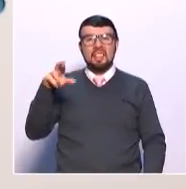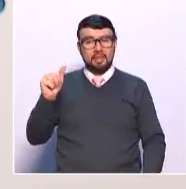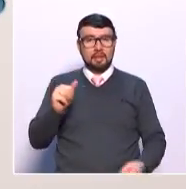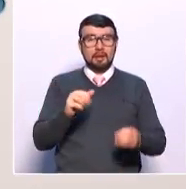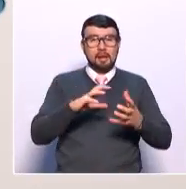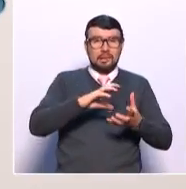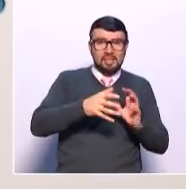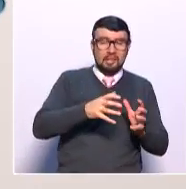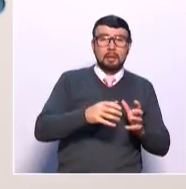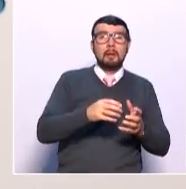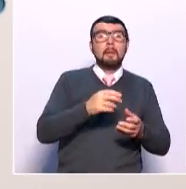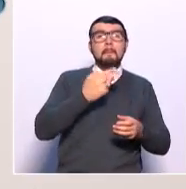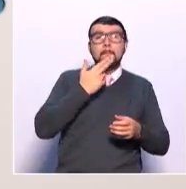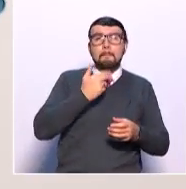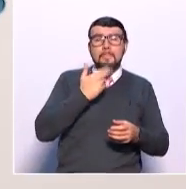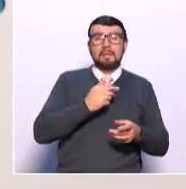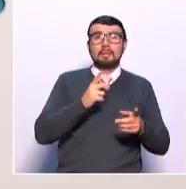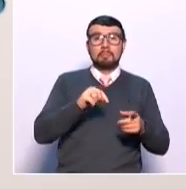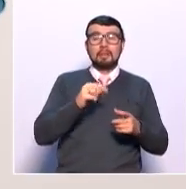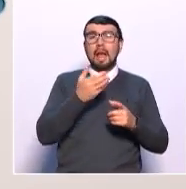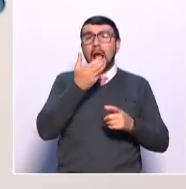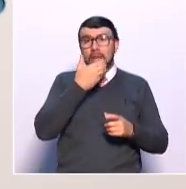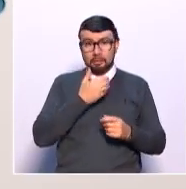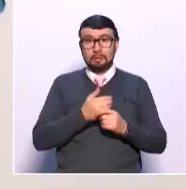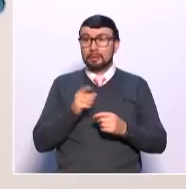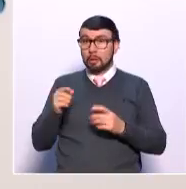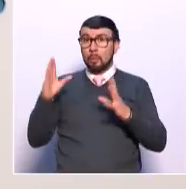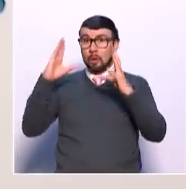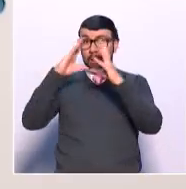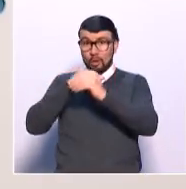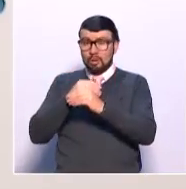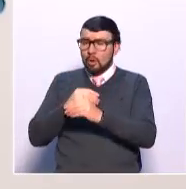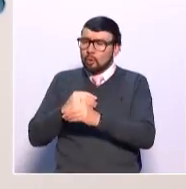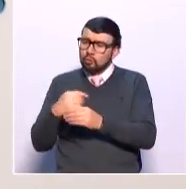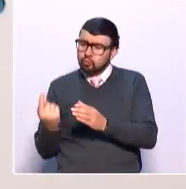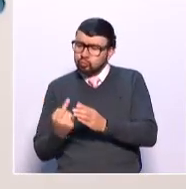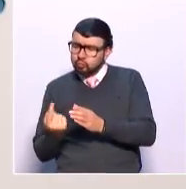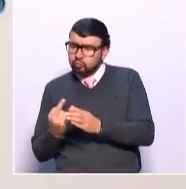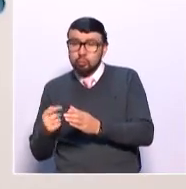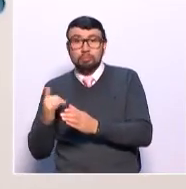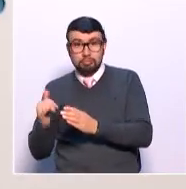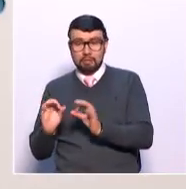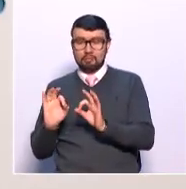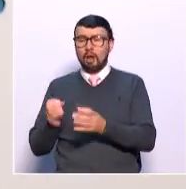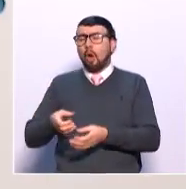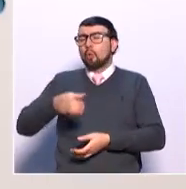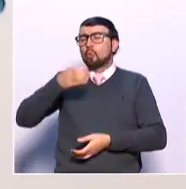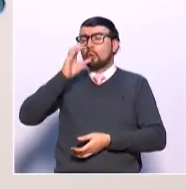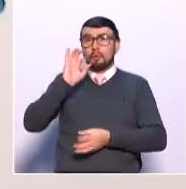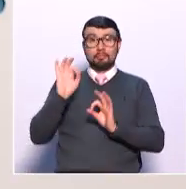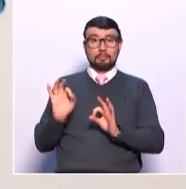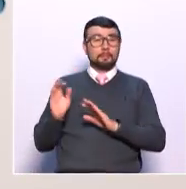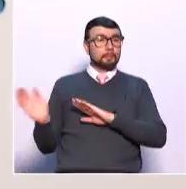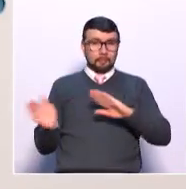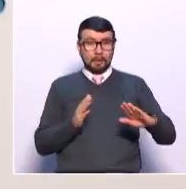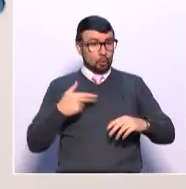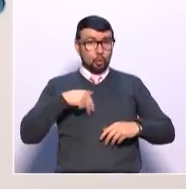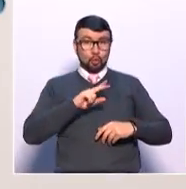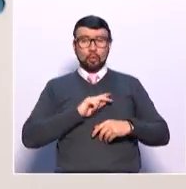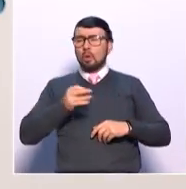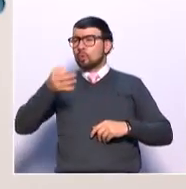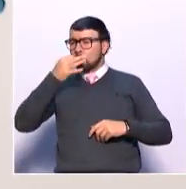estos ayudan a inducir el sueño una casa pirolítica en la noche con eso bueno entonces cogimos el tilo sidrón toronjil